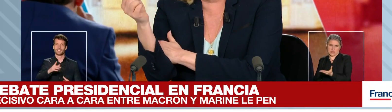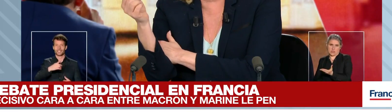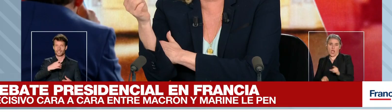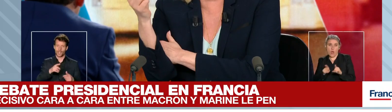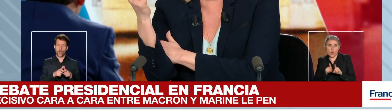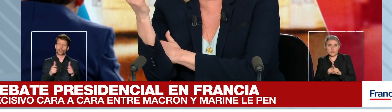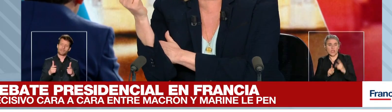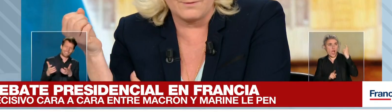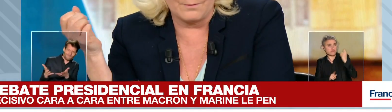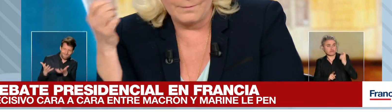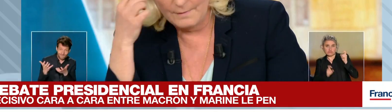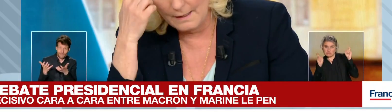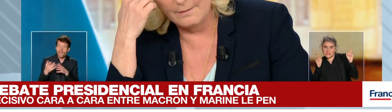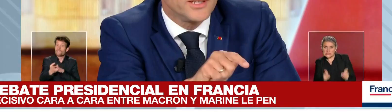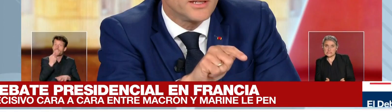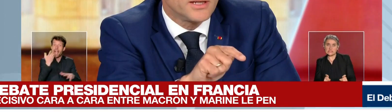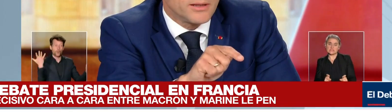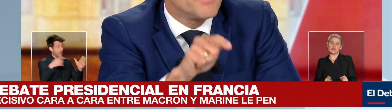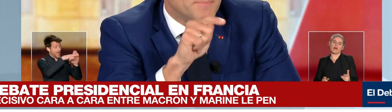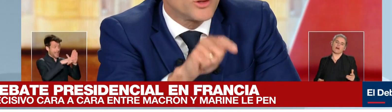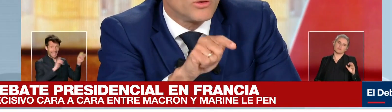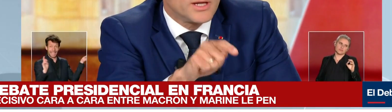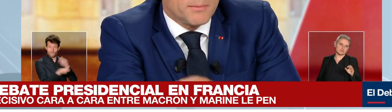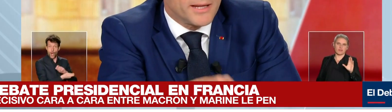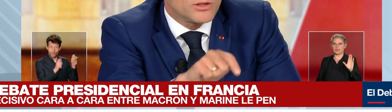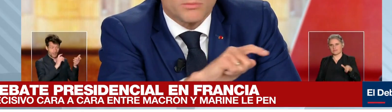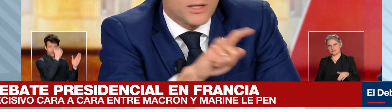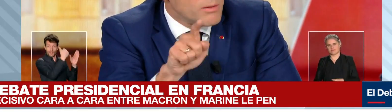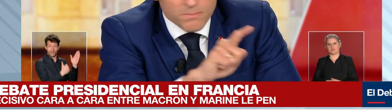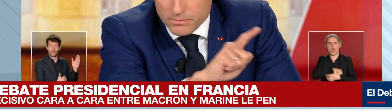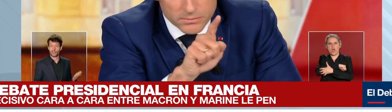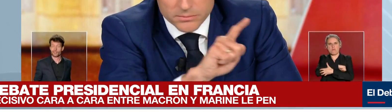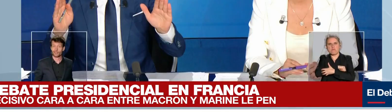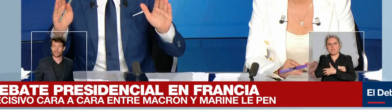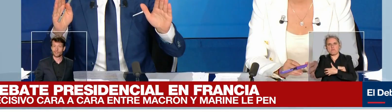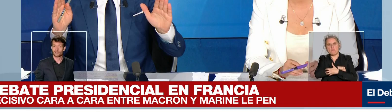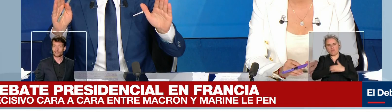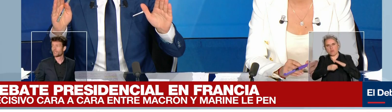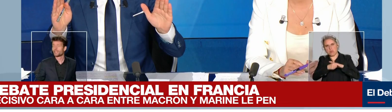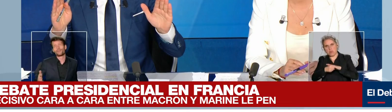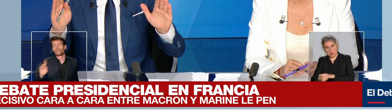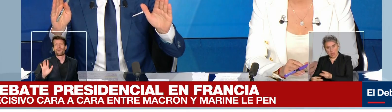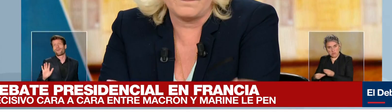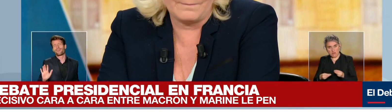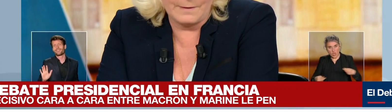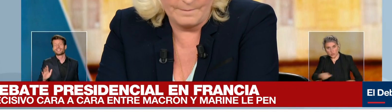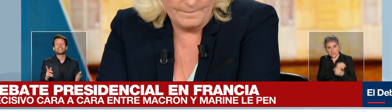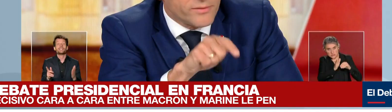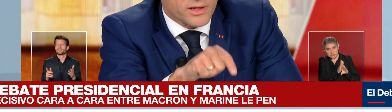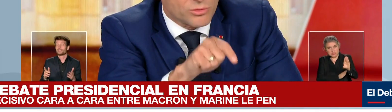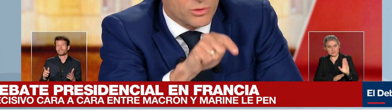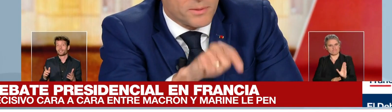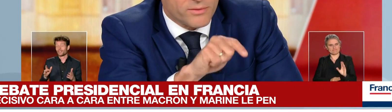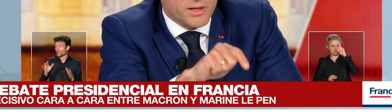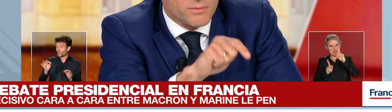también implicó una disminución de las indemnizaciones y subsidios. Pero no. Sí, claro. Cuando